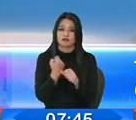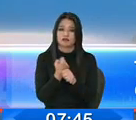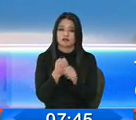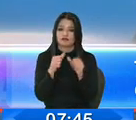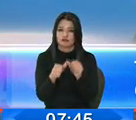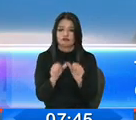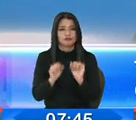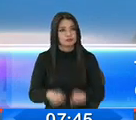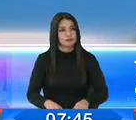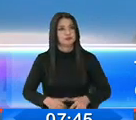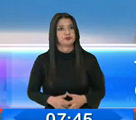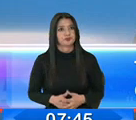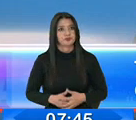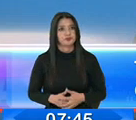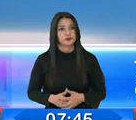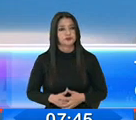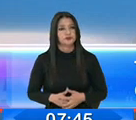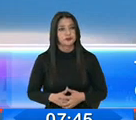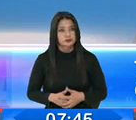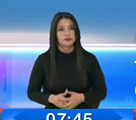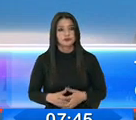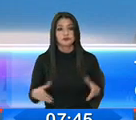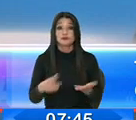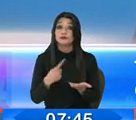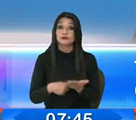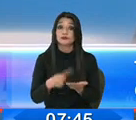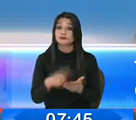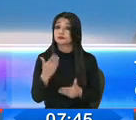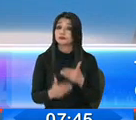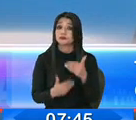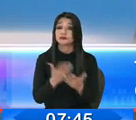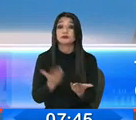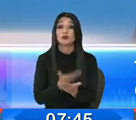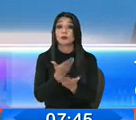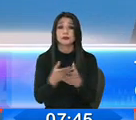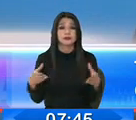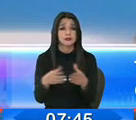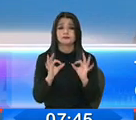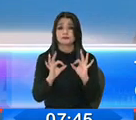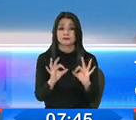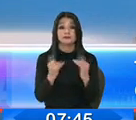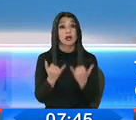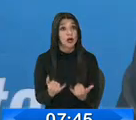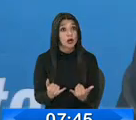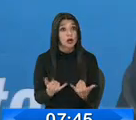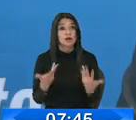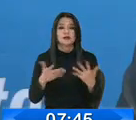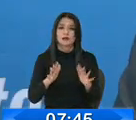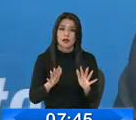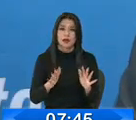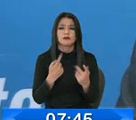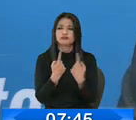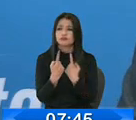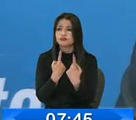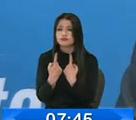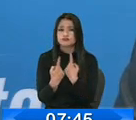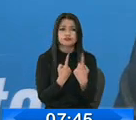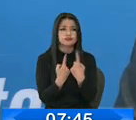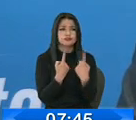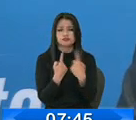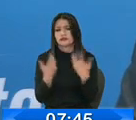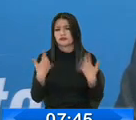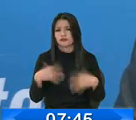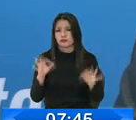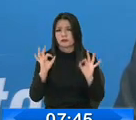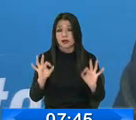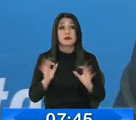conjuntamente. De todas maneras, la discusión creo que avanza, hay propuestas sobre la mesa, hemos venido teniendo discusiones de carácter informal y